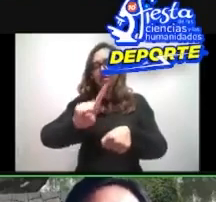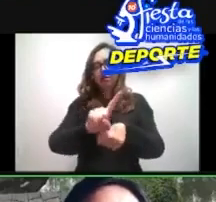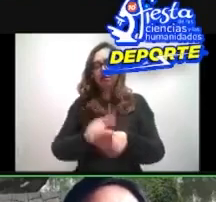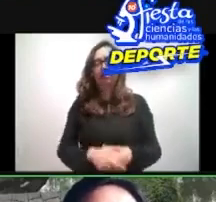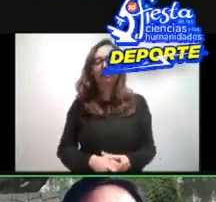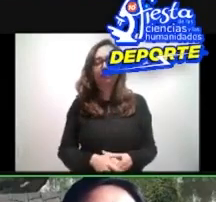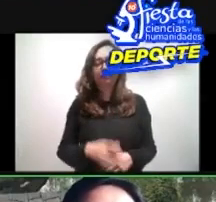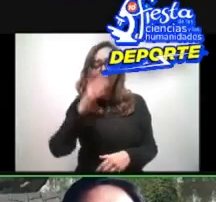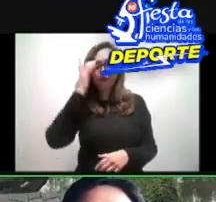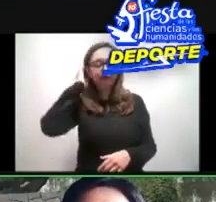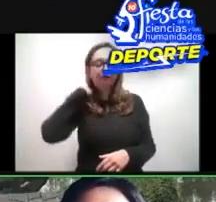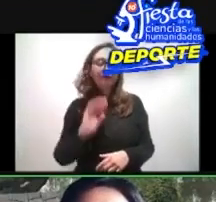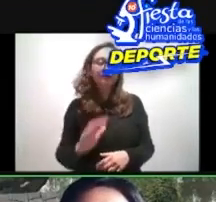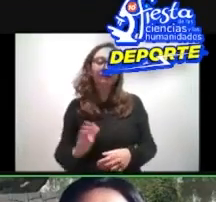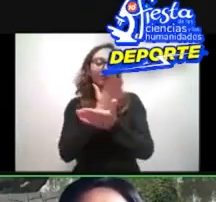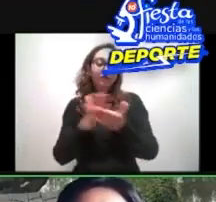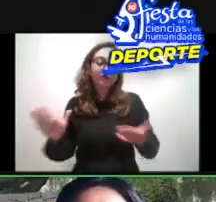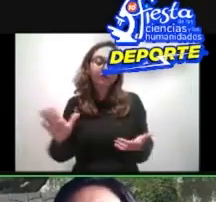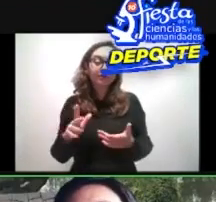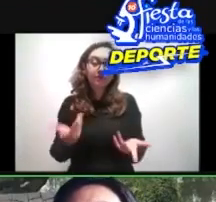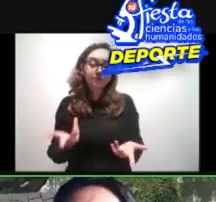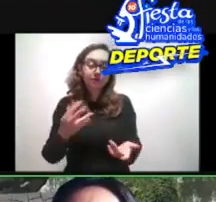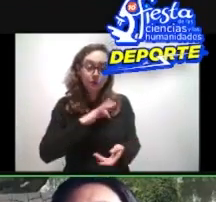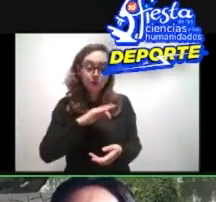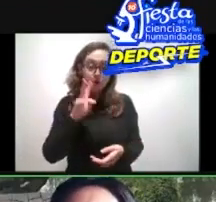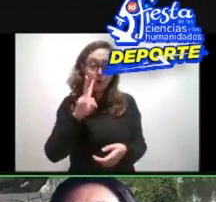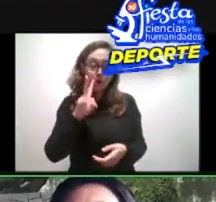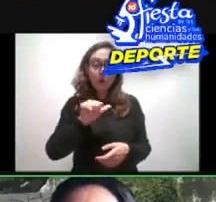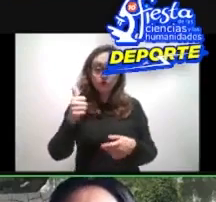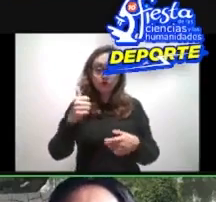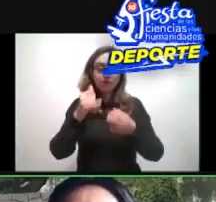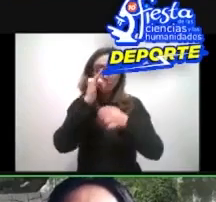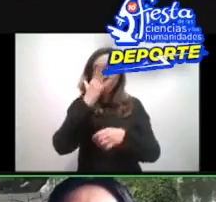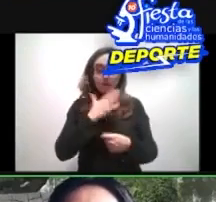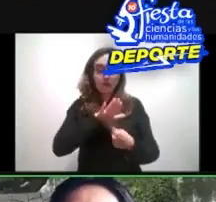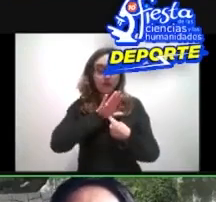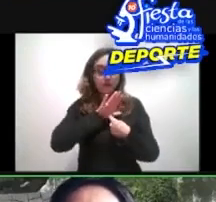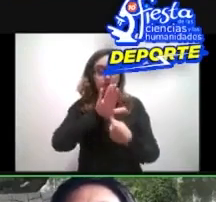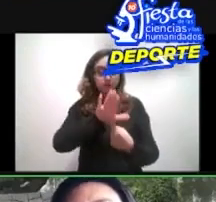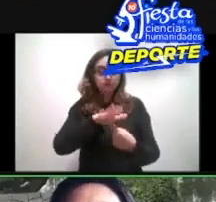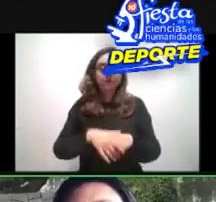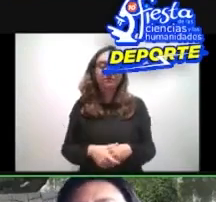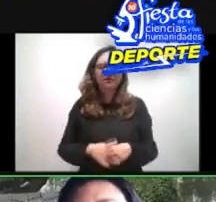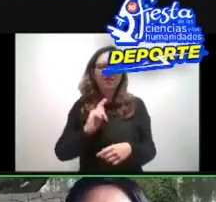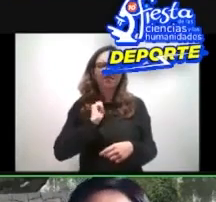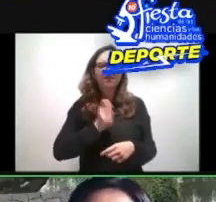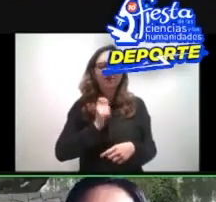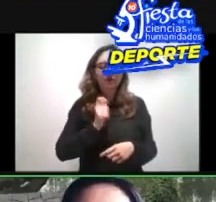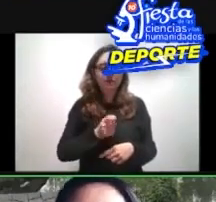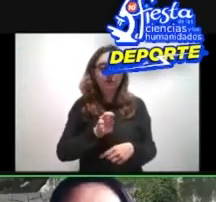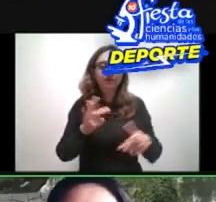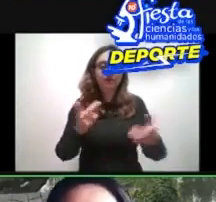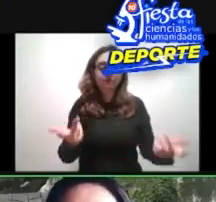lo que se ha observado en los aspectos de neuroimagen? Pues también lo que estamos observando es que zonas como ya las